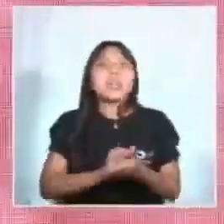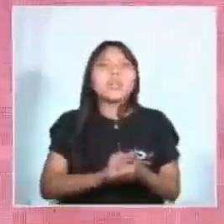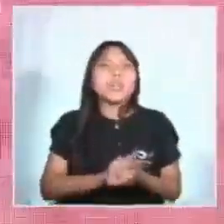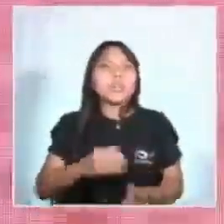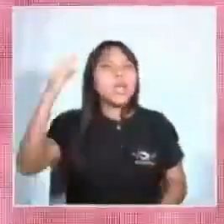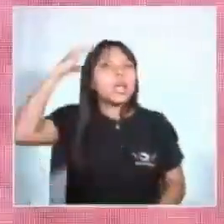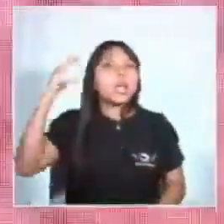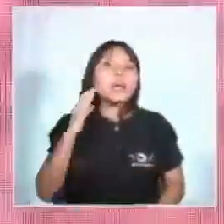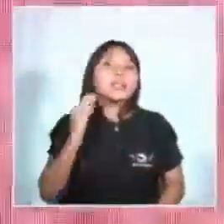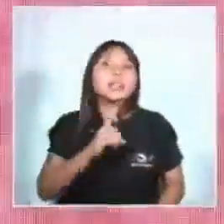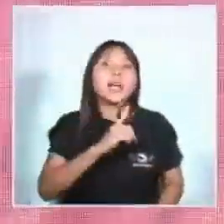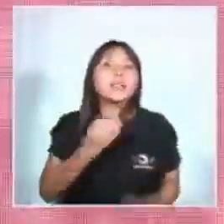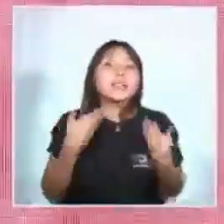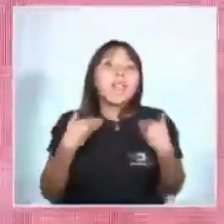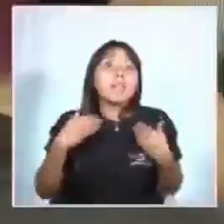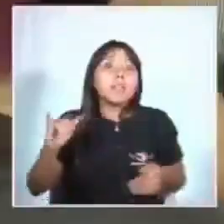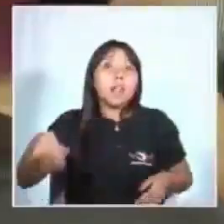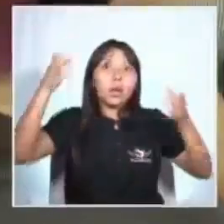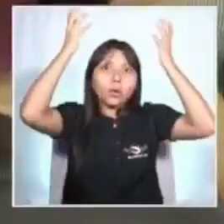está portando esa corona?